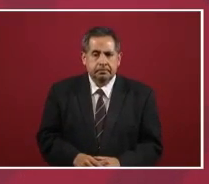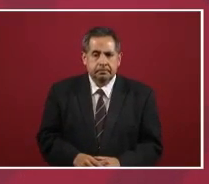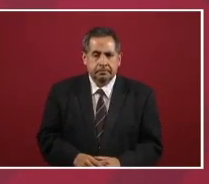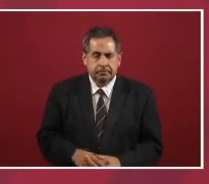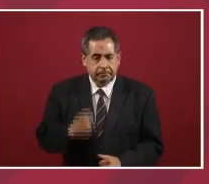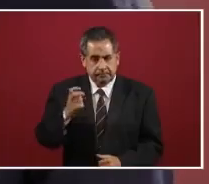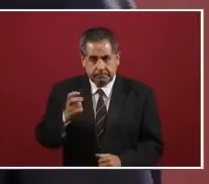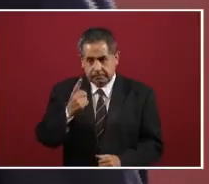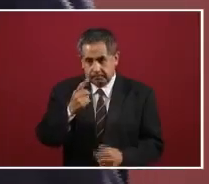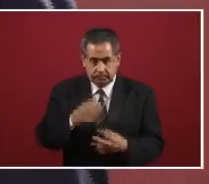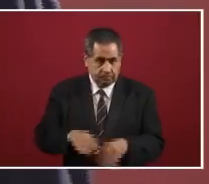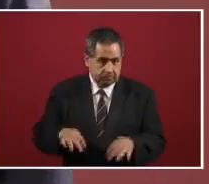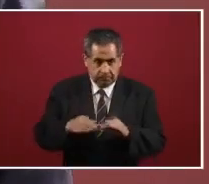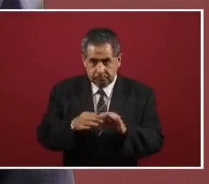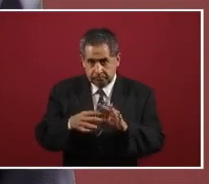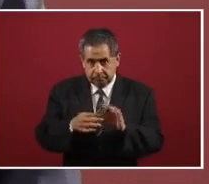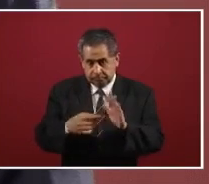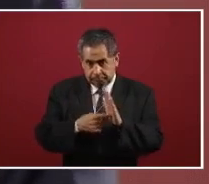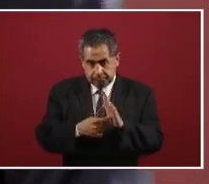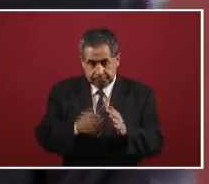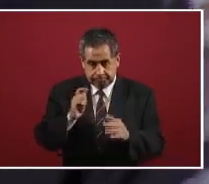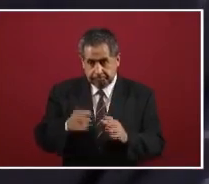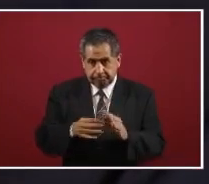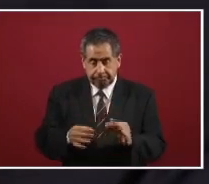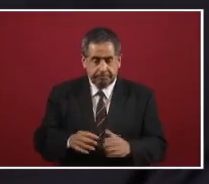esto es algo importantísimo